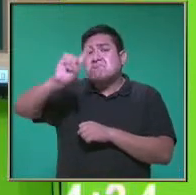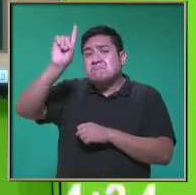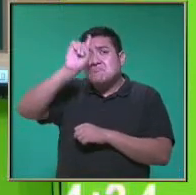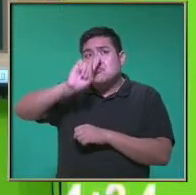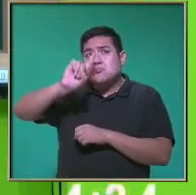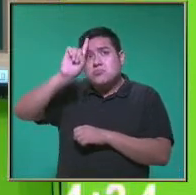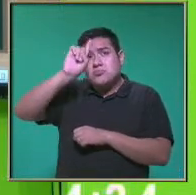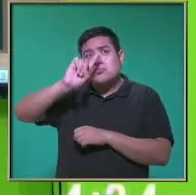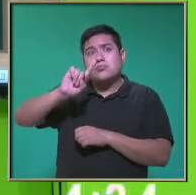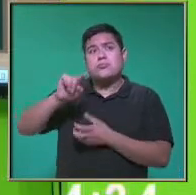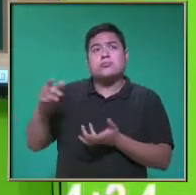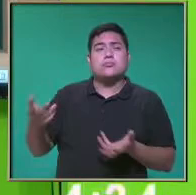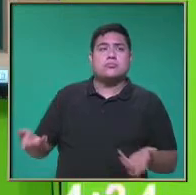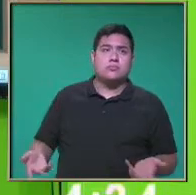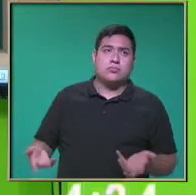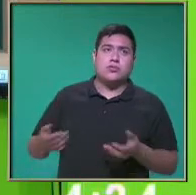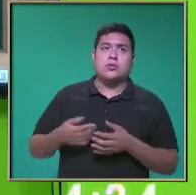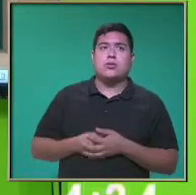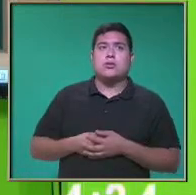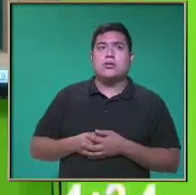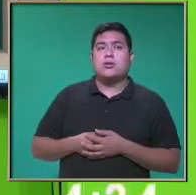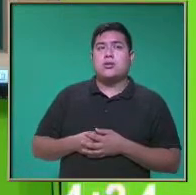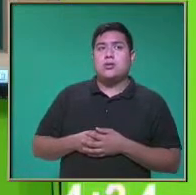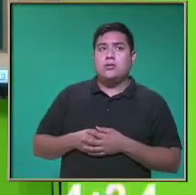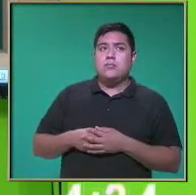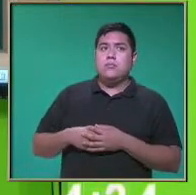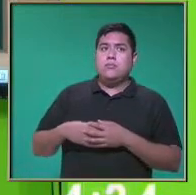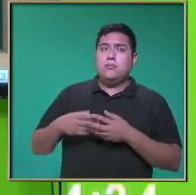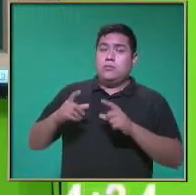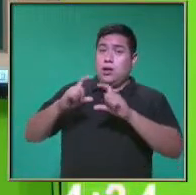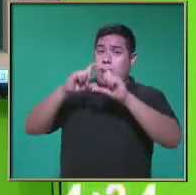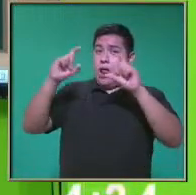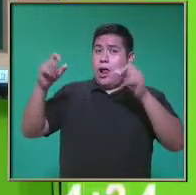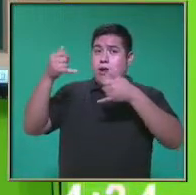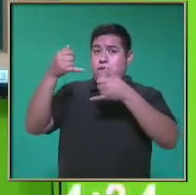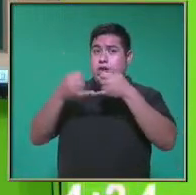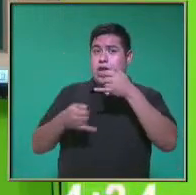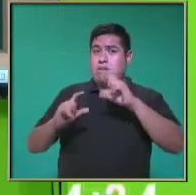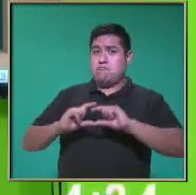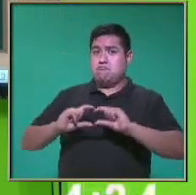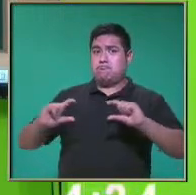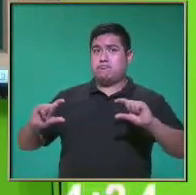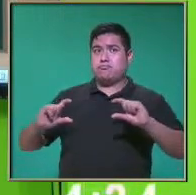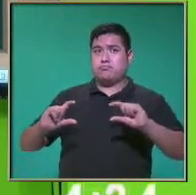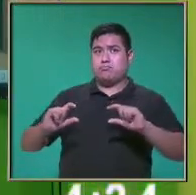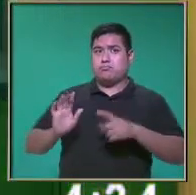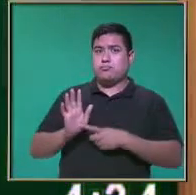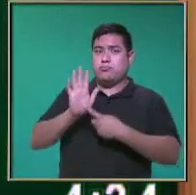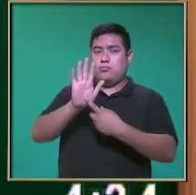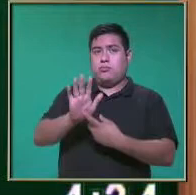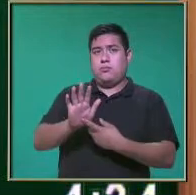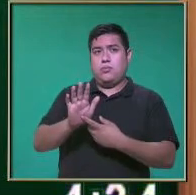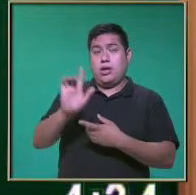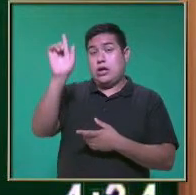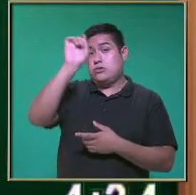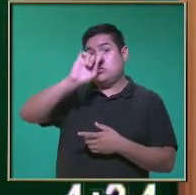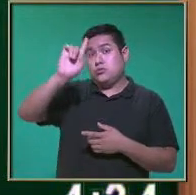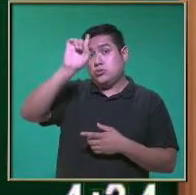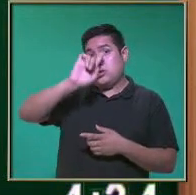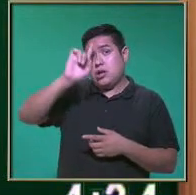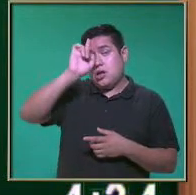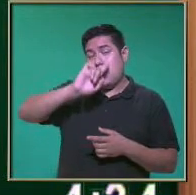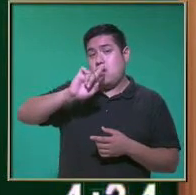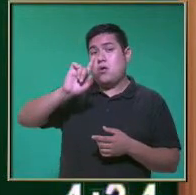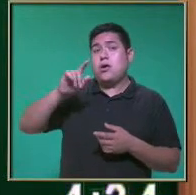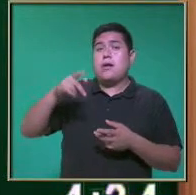The end, the part of the fable. La última parte, la conclusión, ahí nos dice justamente la moraleja. Do not